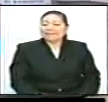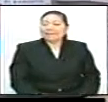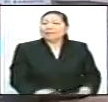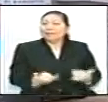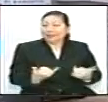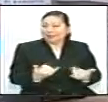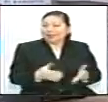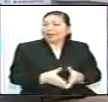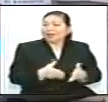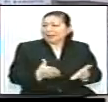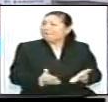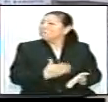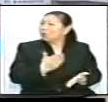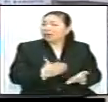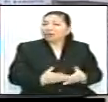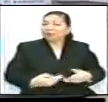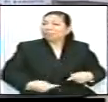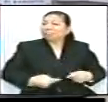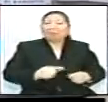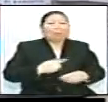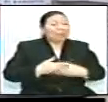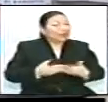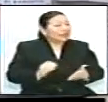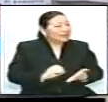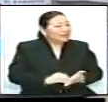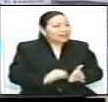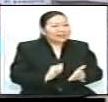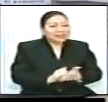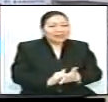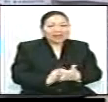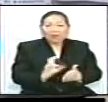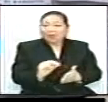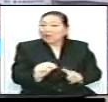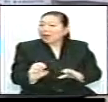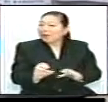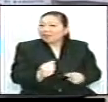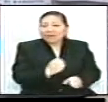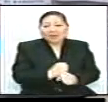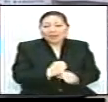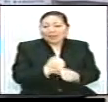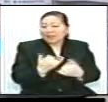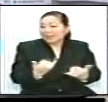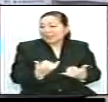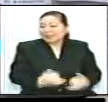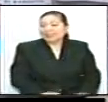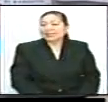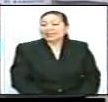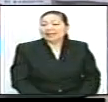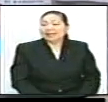Y ese es el drama del país, o sea, la competitividad no la vamos a lograr si el sector público no hace y no trabaja en ese sentido.